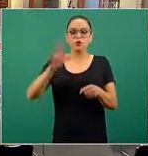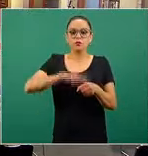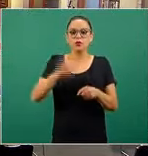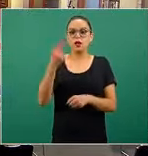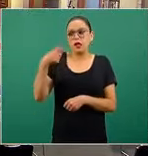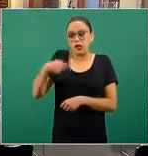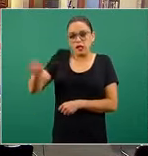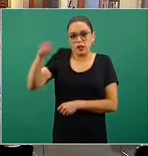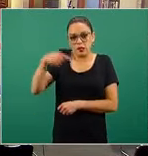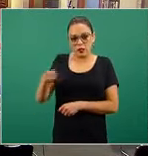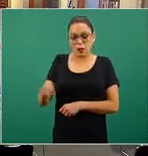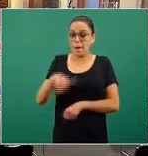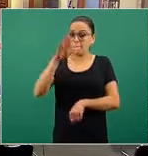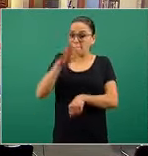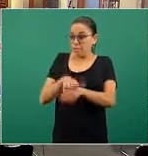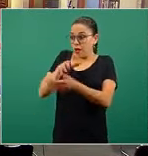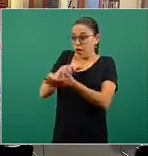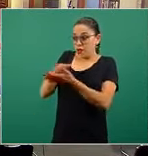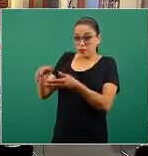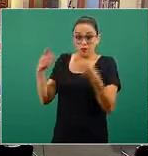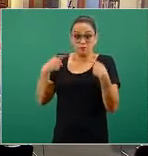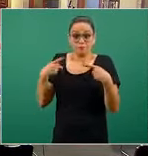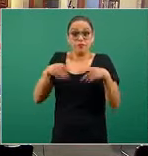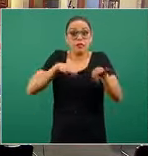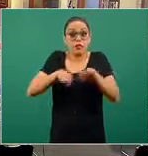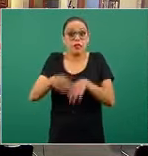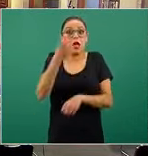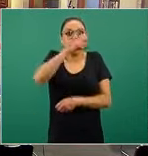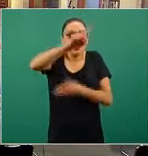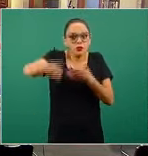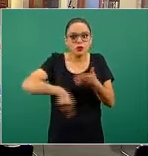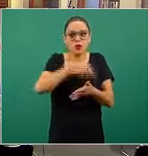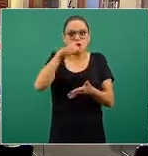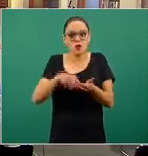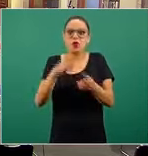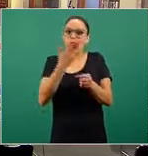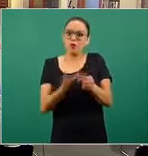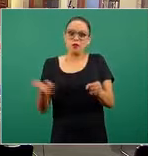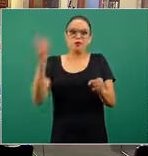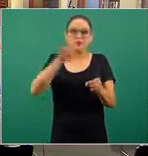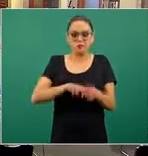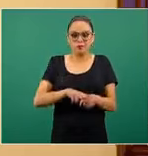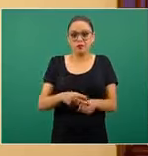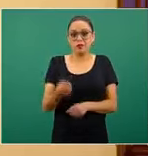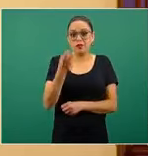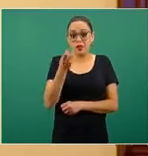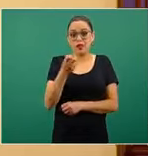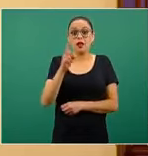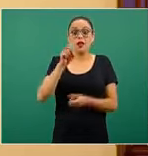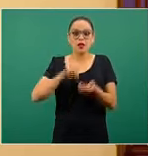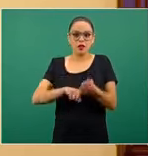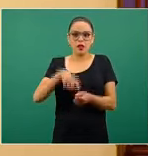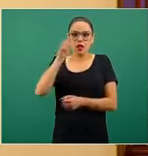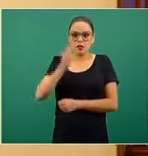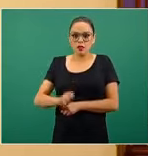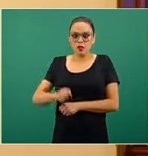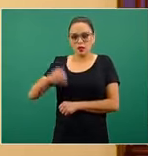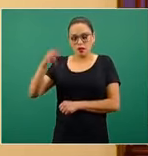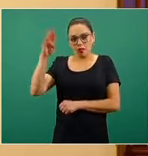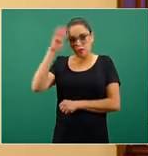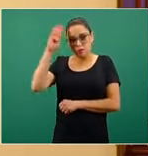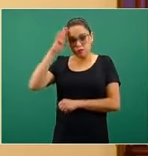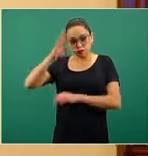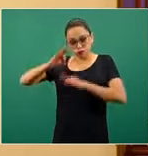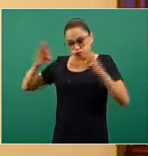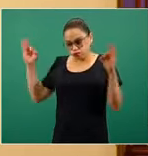además la mayoría de ellos labora en esas unidades médicas, pues entonces el tema de la ultracongelación no